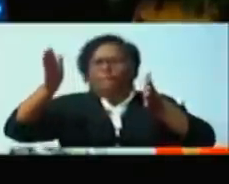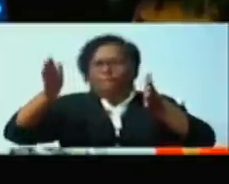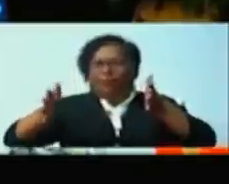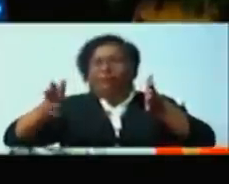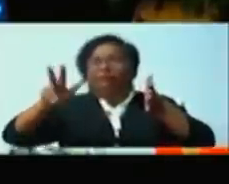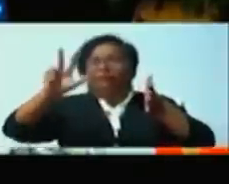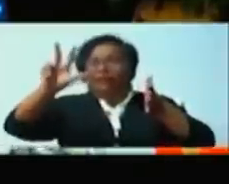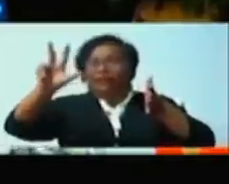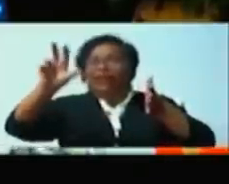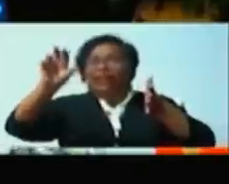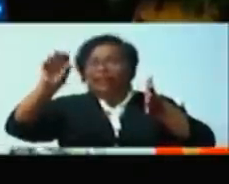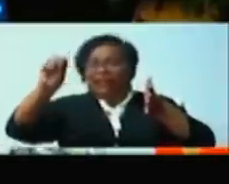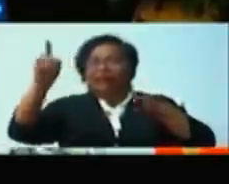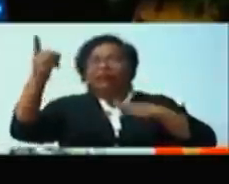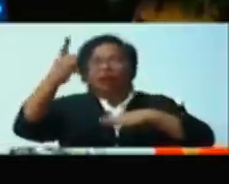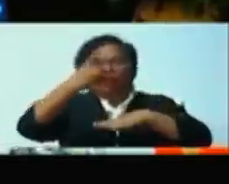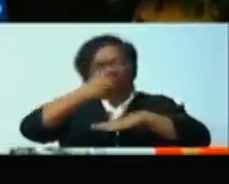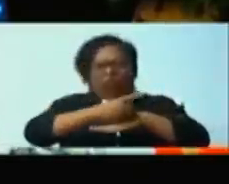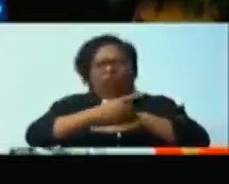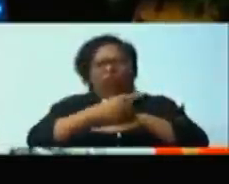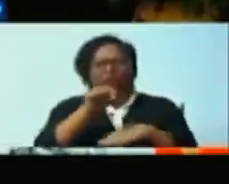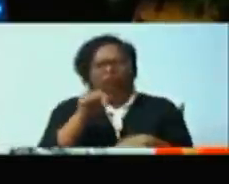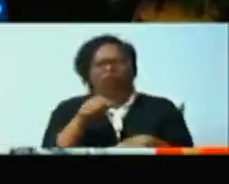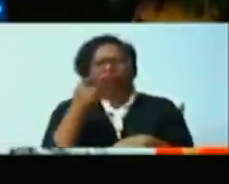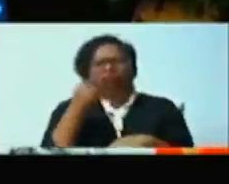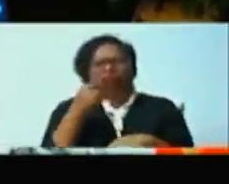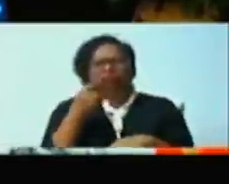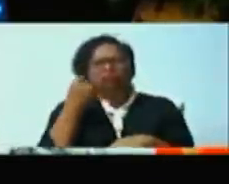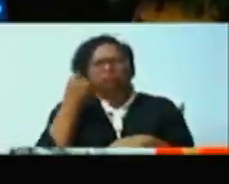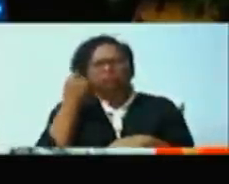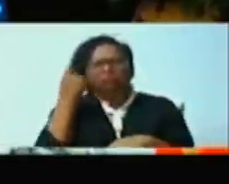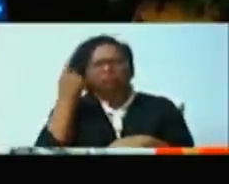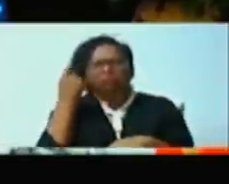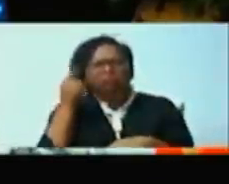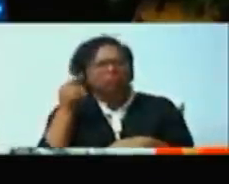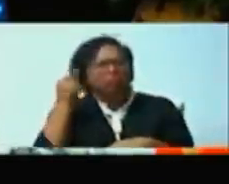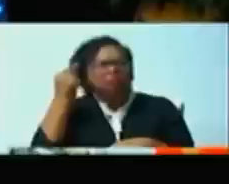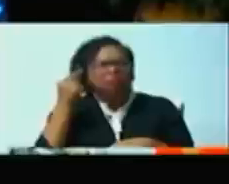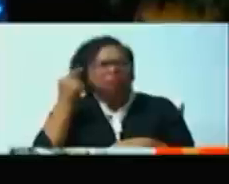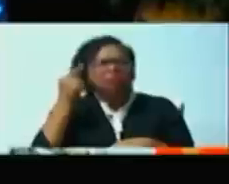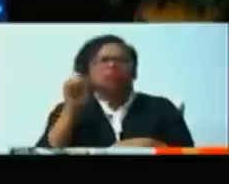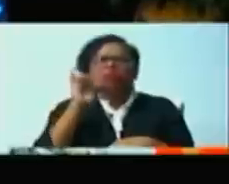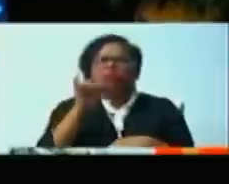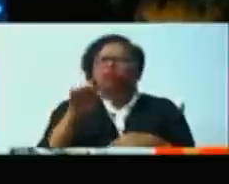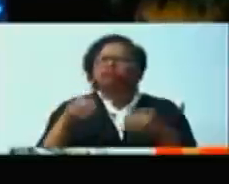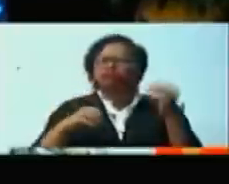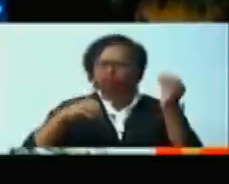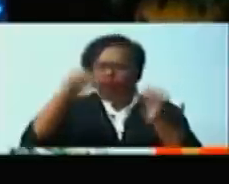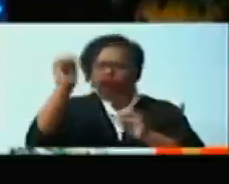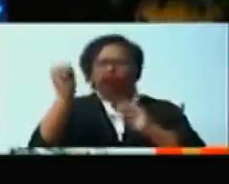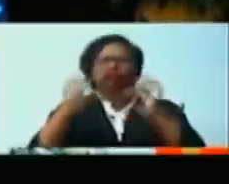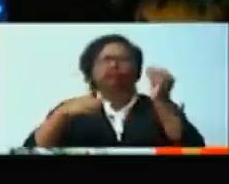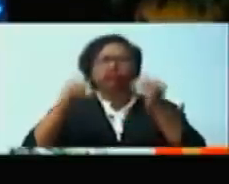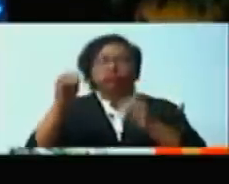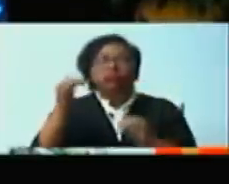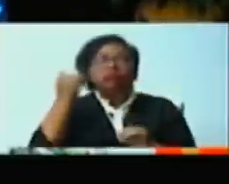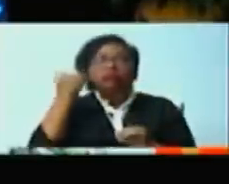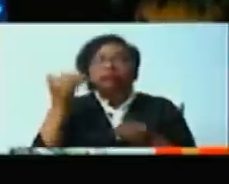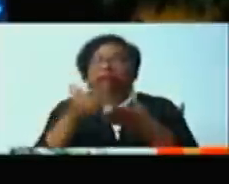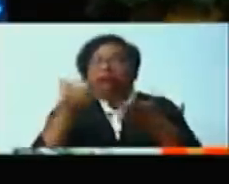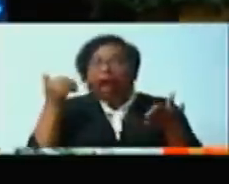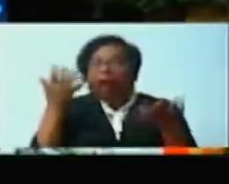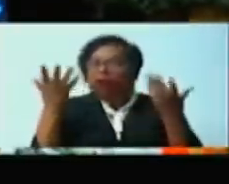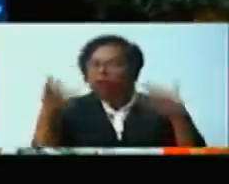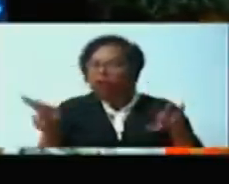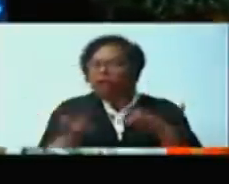un plazo prudente con tiempo suficiente para hacer la investigación que corresponda si tiene la el informe antes Bienvenido sea